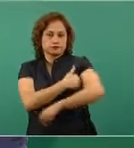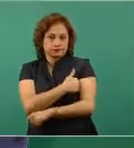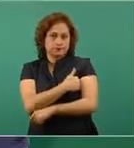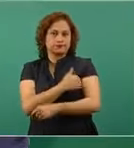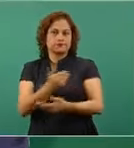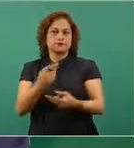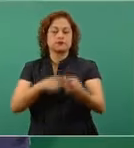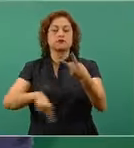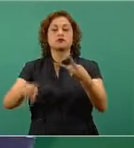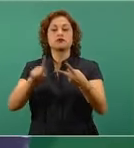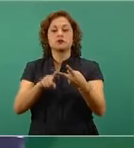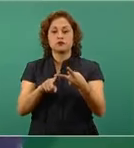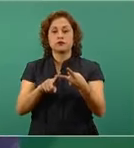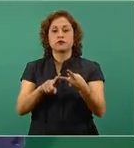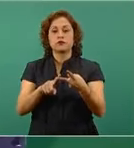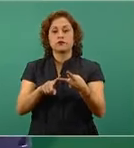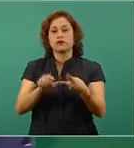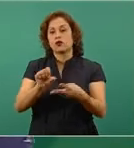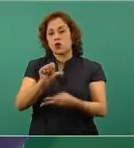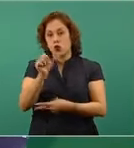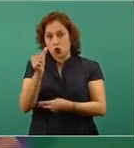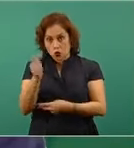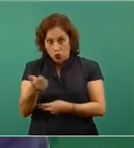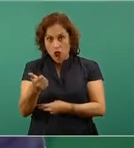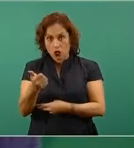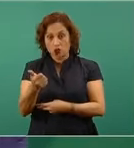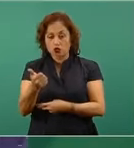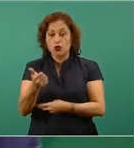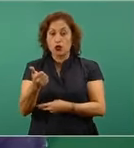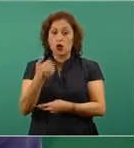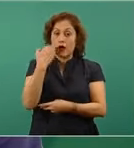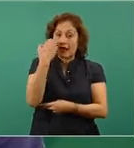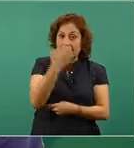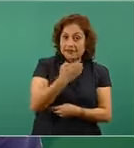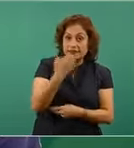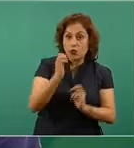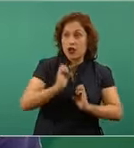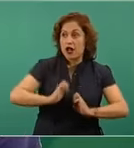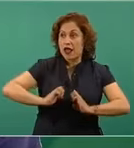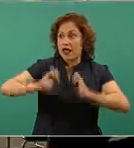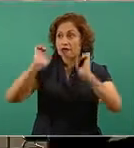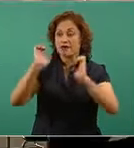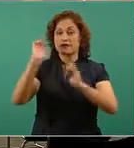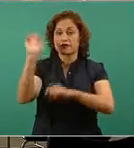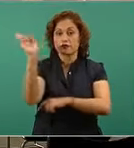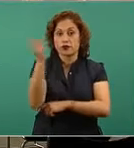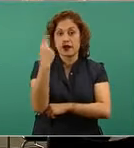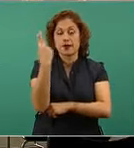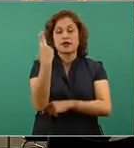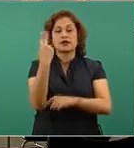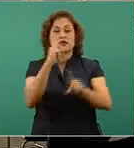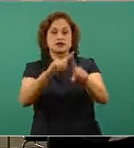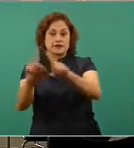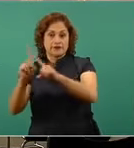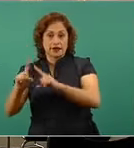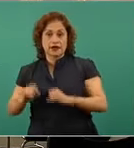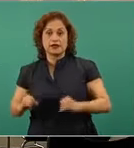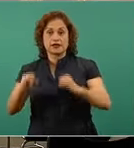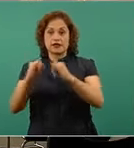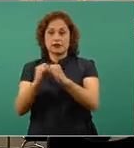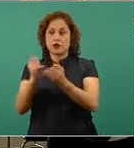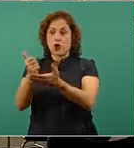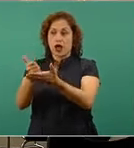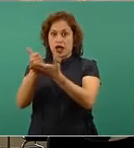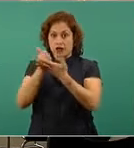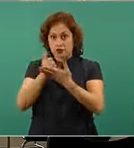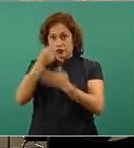Lo segundo es los campi universitarios, los espacios físicos universitarios que nos han permitido cambiar el